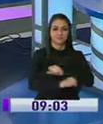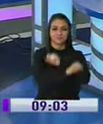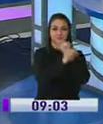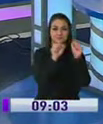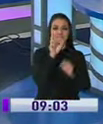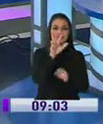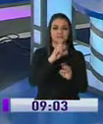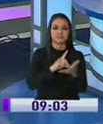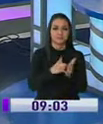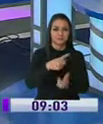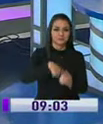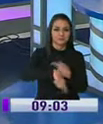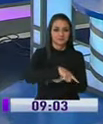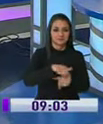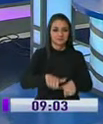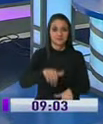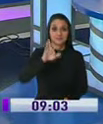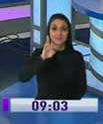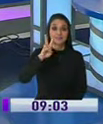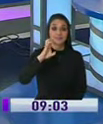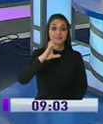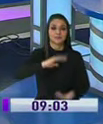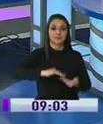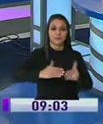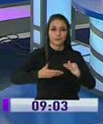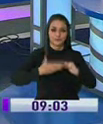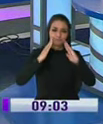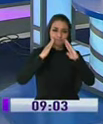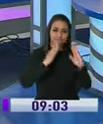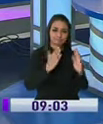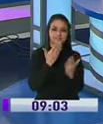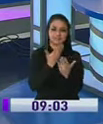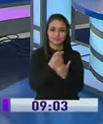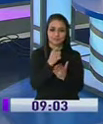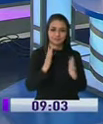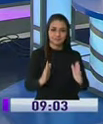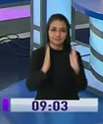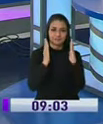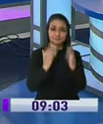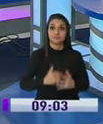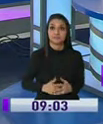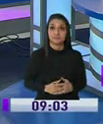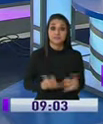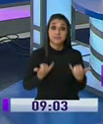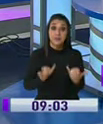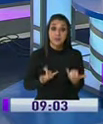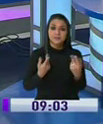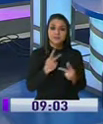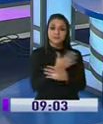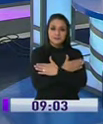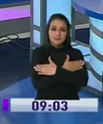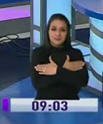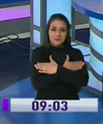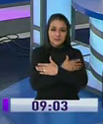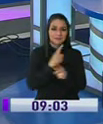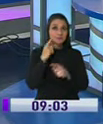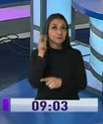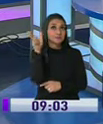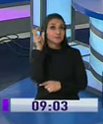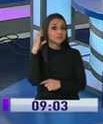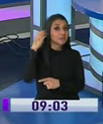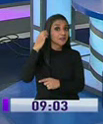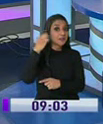9:03 a.m, estamos de regreso aquí en TVC en la comunidad. Muchas gracias por continuar en nuestra sintonía. Ahora es momento también de saludar a nuestros radioescuchas